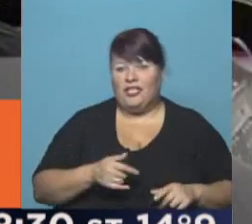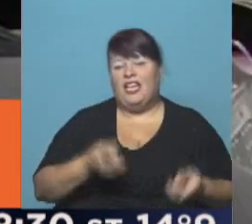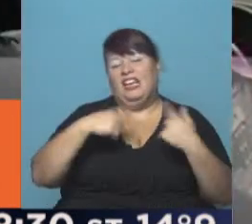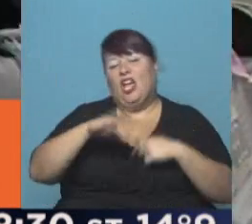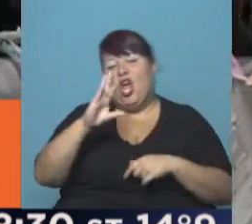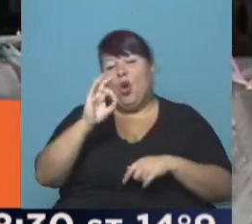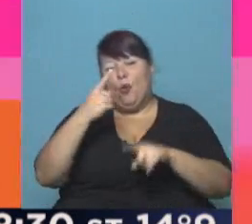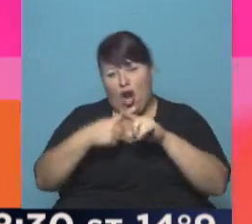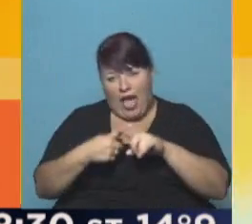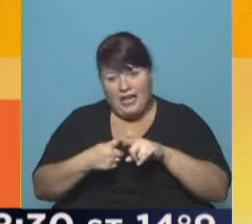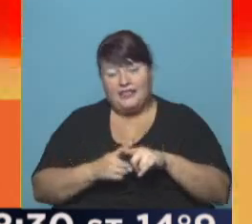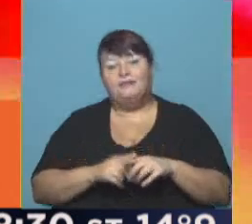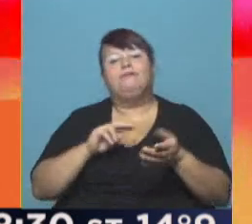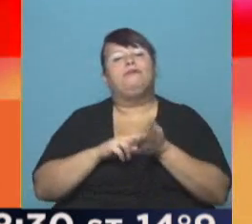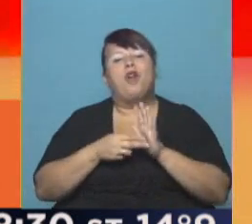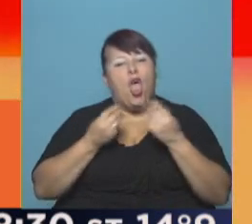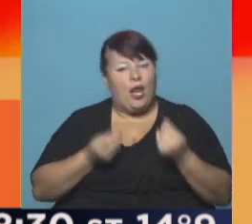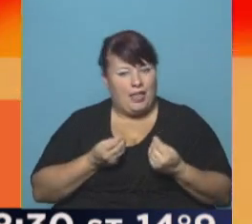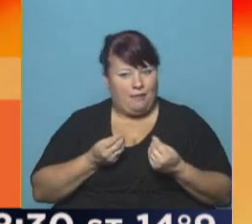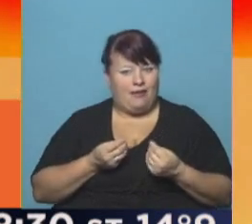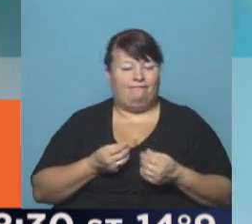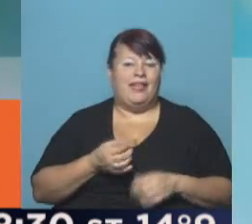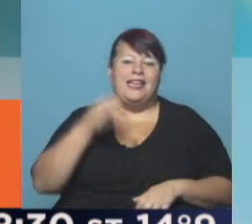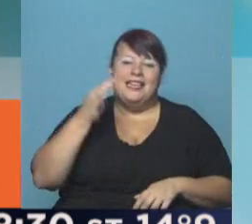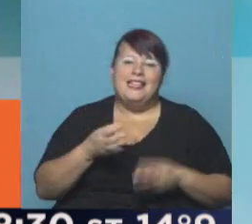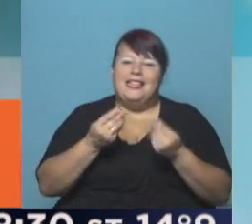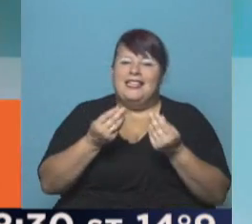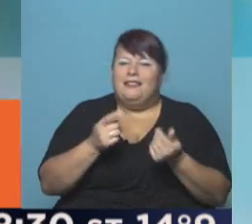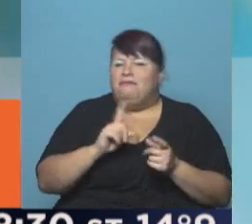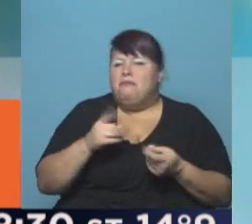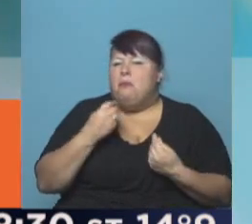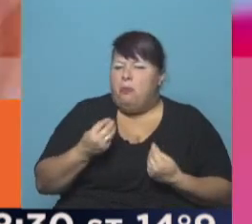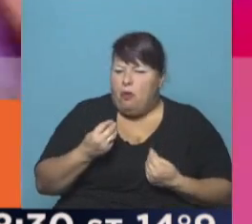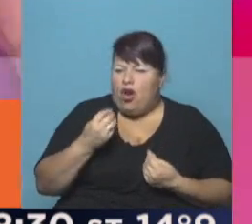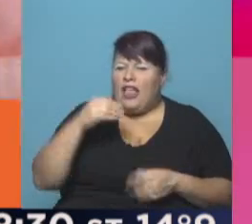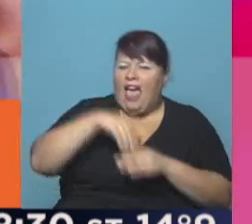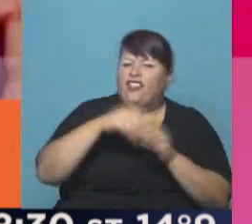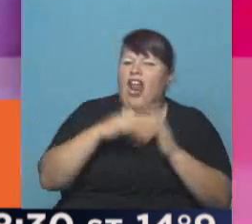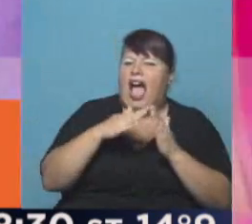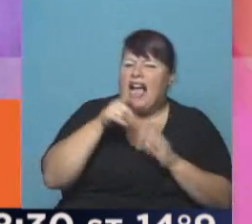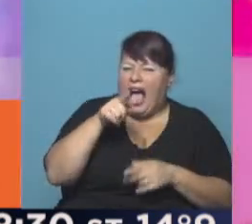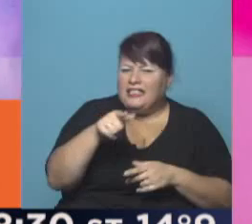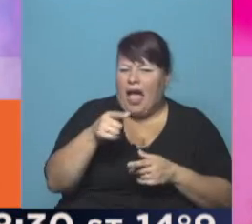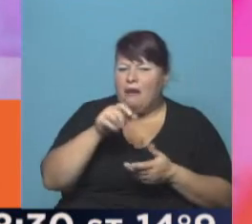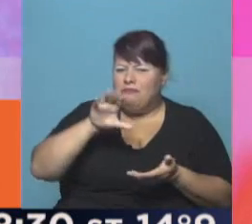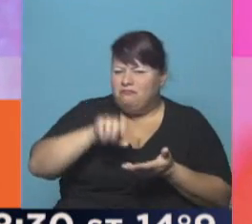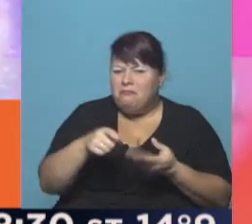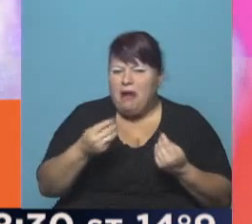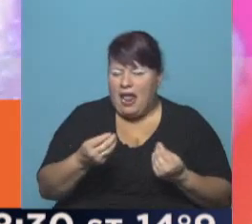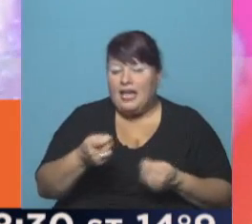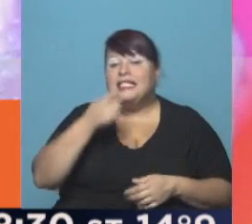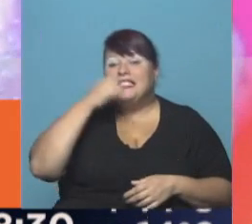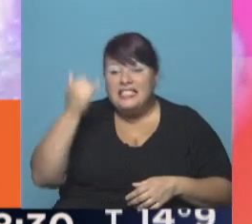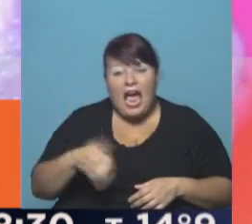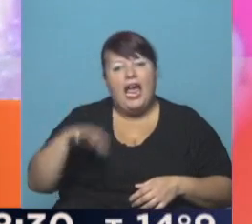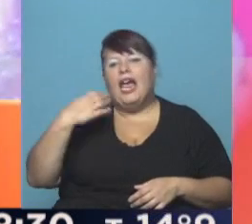el bórax, el problema es que en realidad es un producto que no tendría por qué estar en las casas para este tipo de uso. Y en caso de estar,